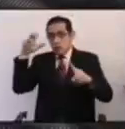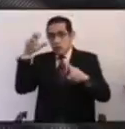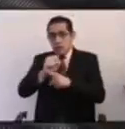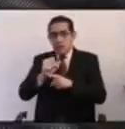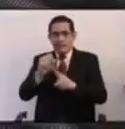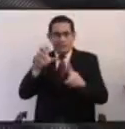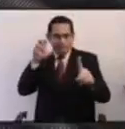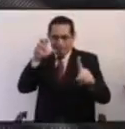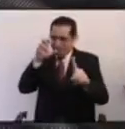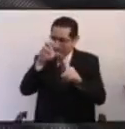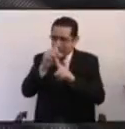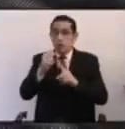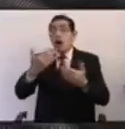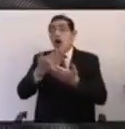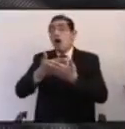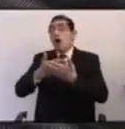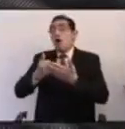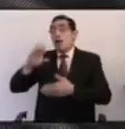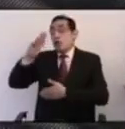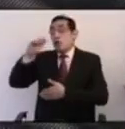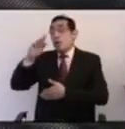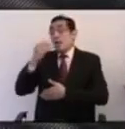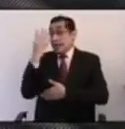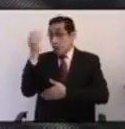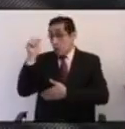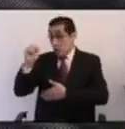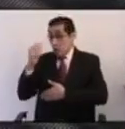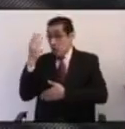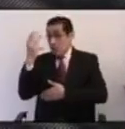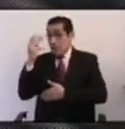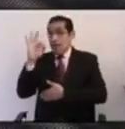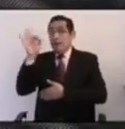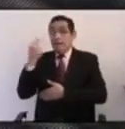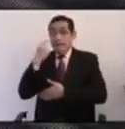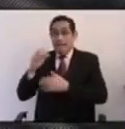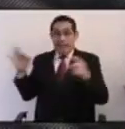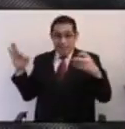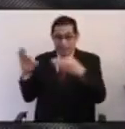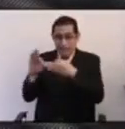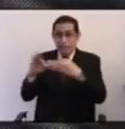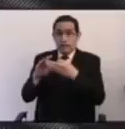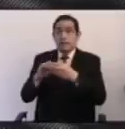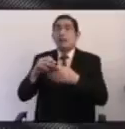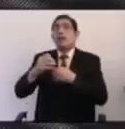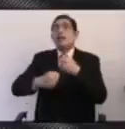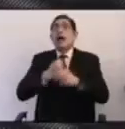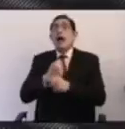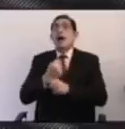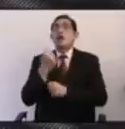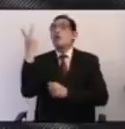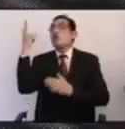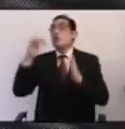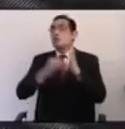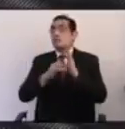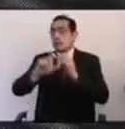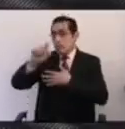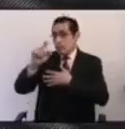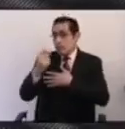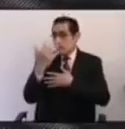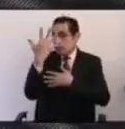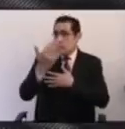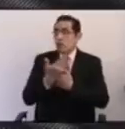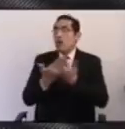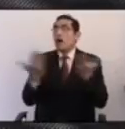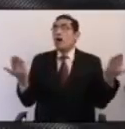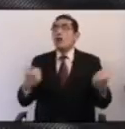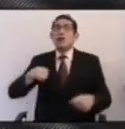Vamos a un 94.6% de esa inversión. Y a partir del año 11, es decir, a partir del 2025, nosotros, por